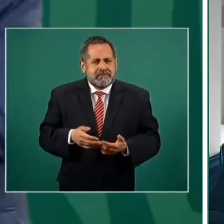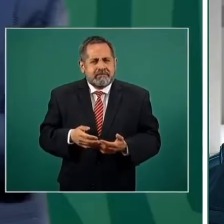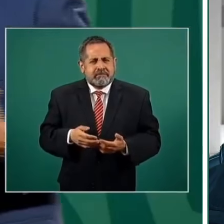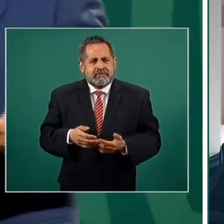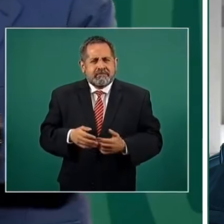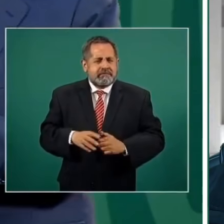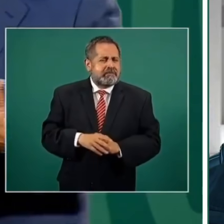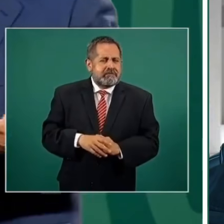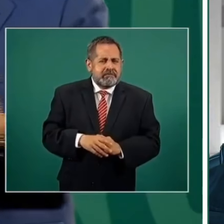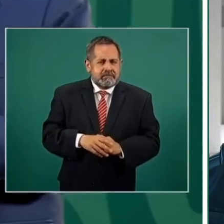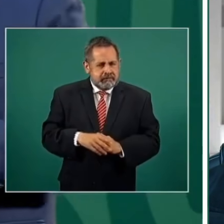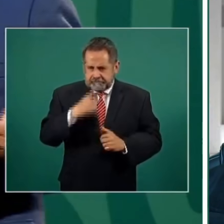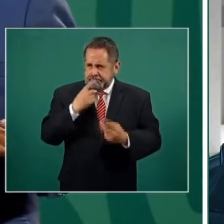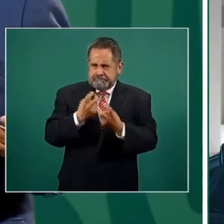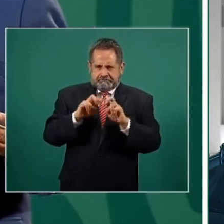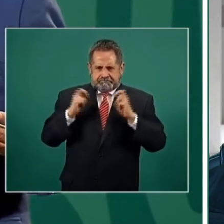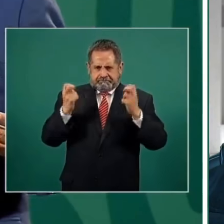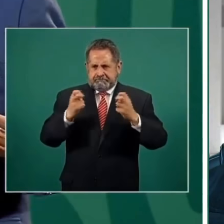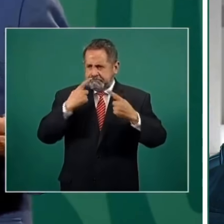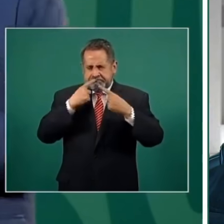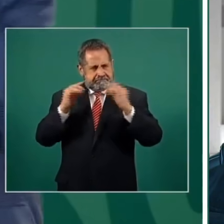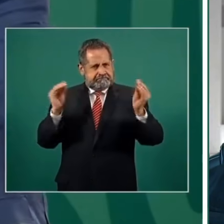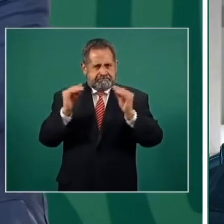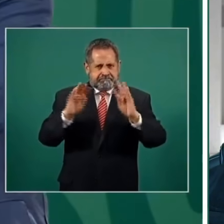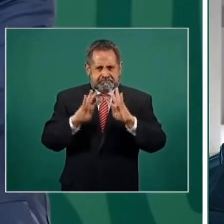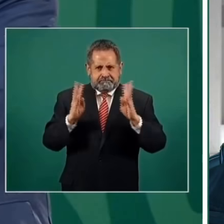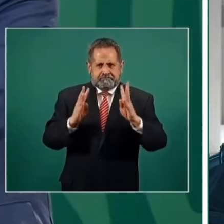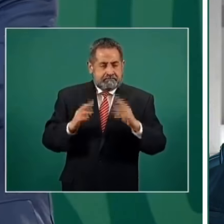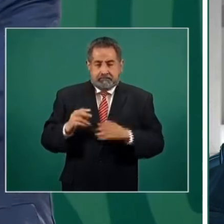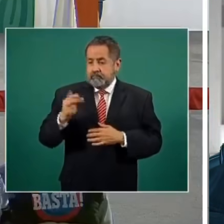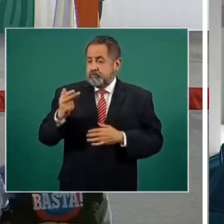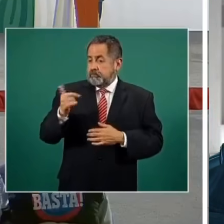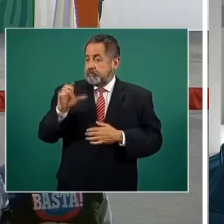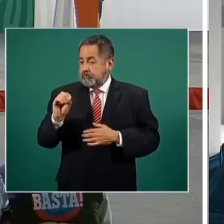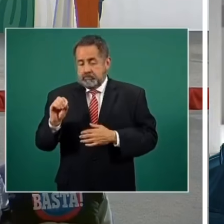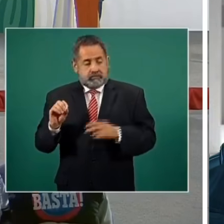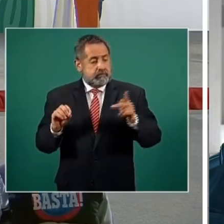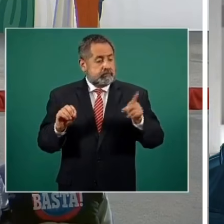un debate entre Hugo y Krause?